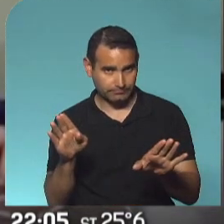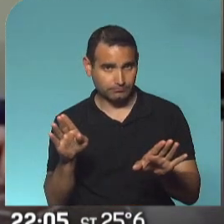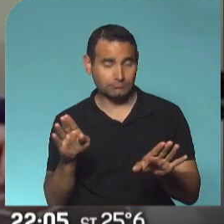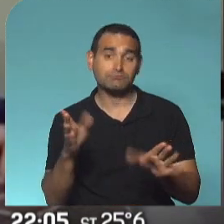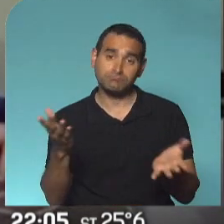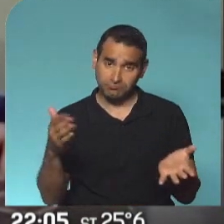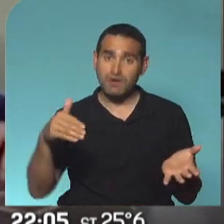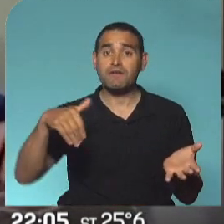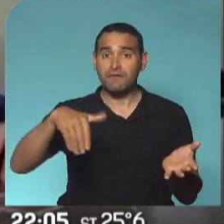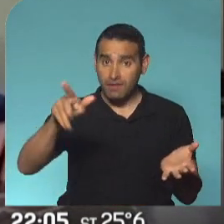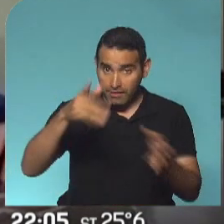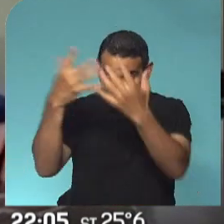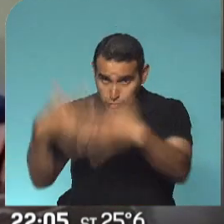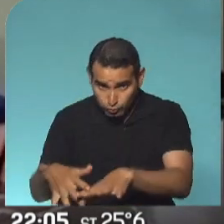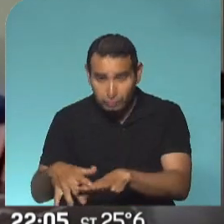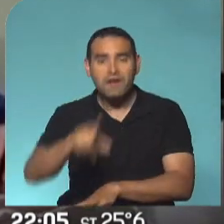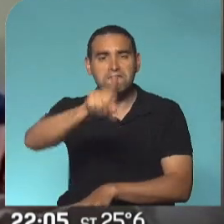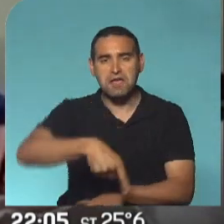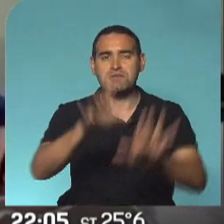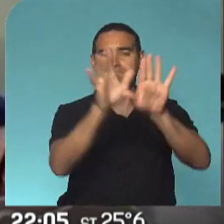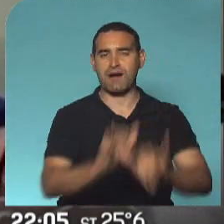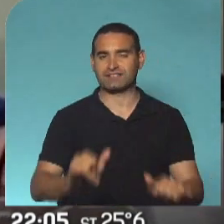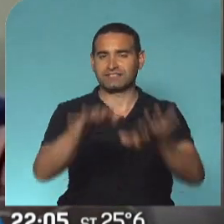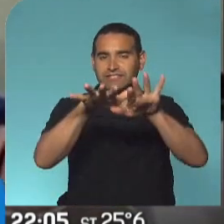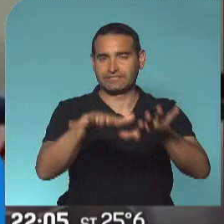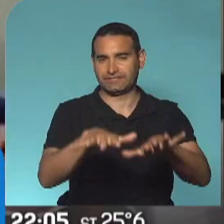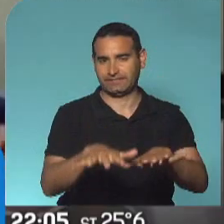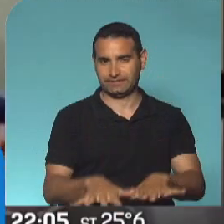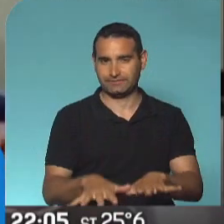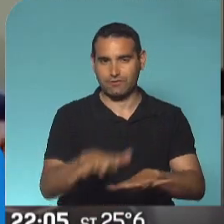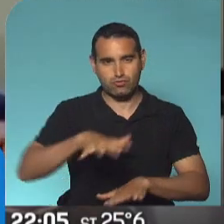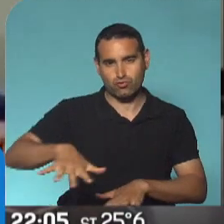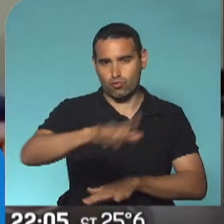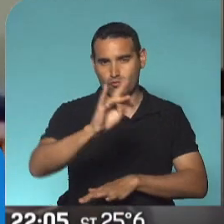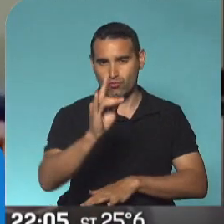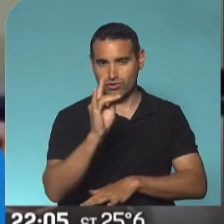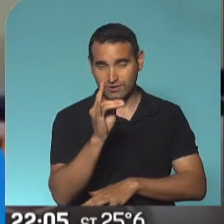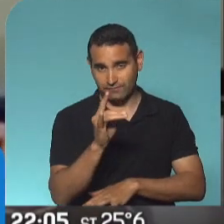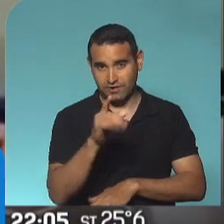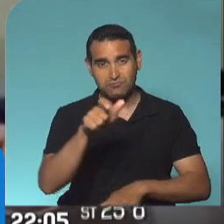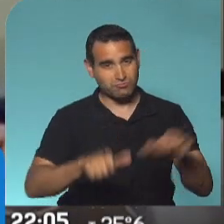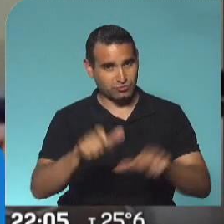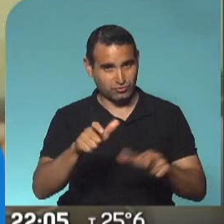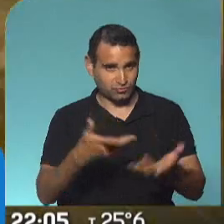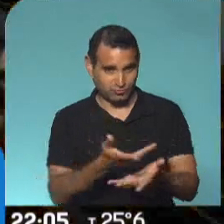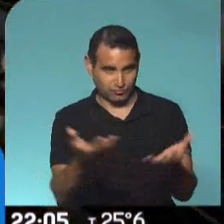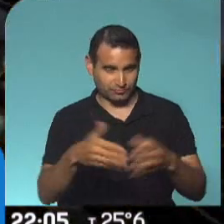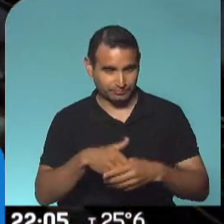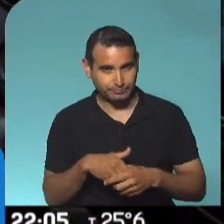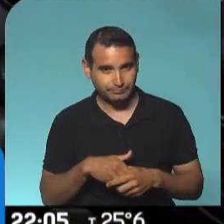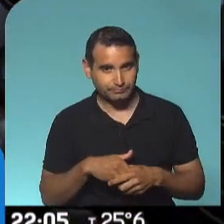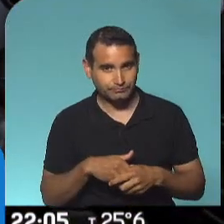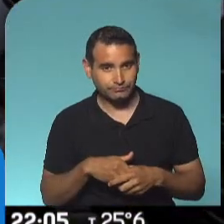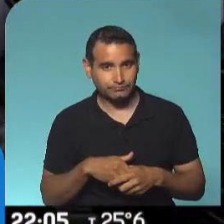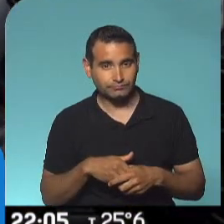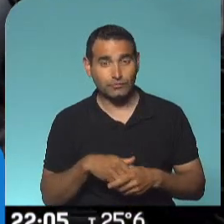permitiendo la pacificación y el mantenimiento de la estabilidad por el bien de nuestra Bolivia.